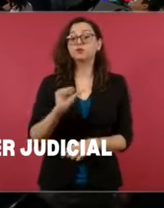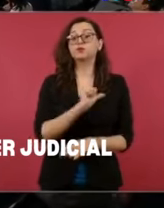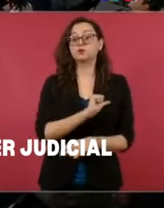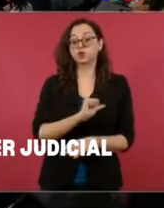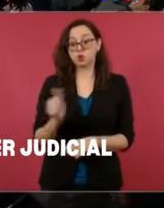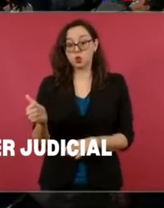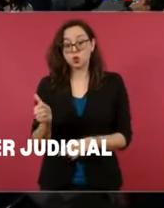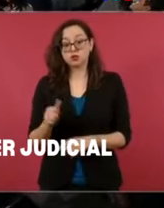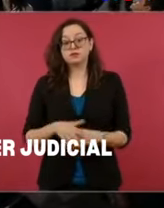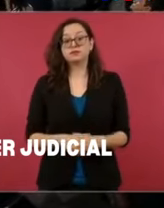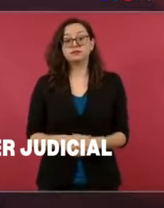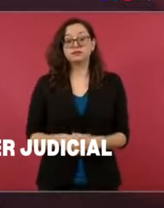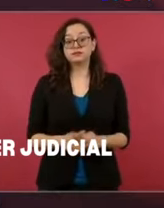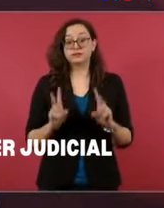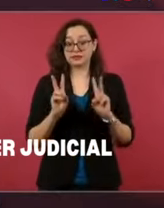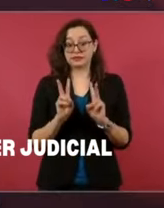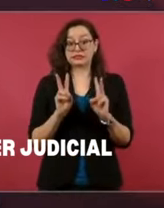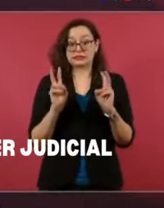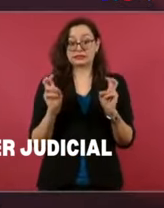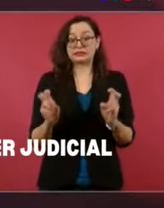que no haya reelección,